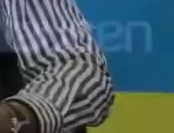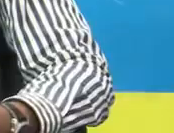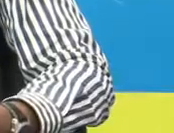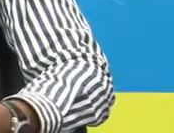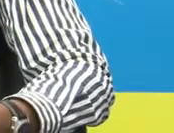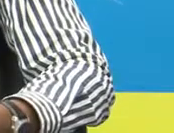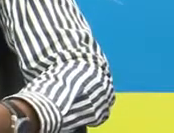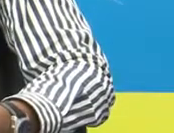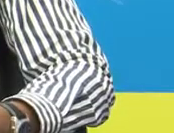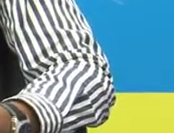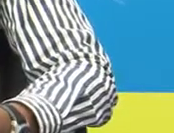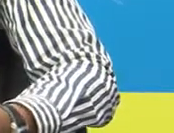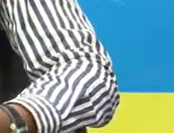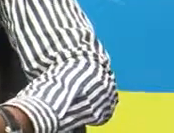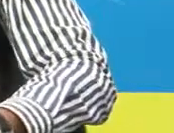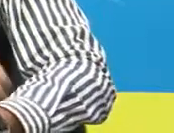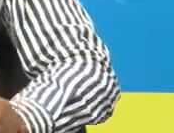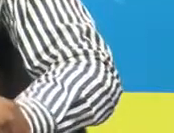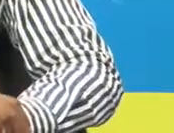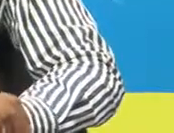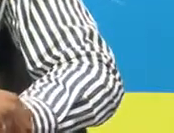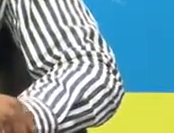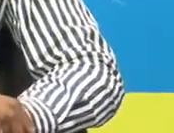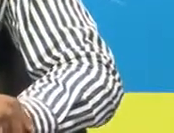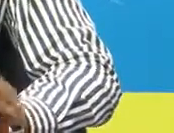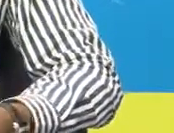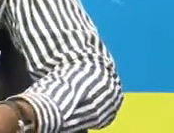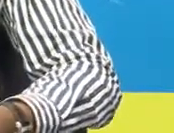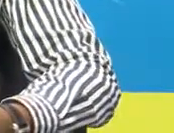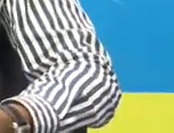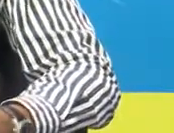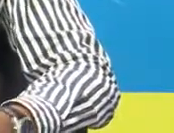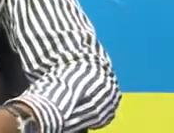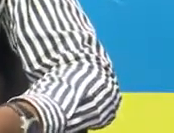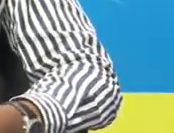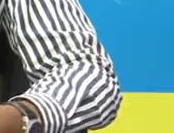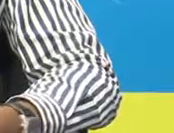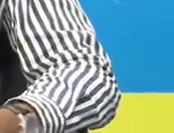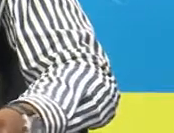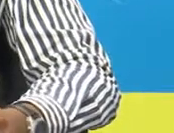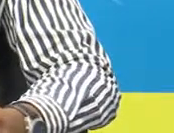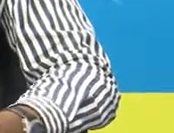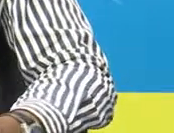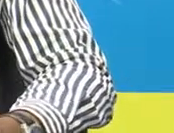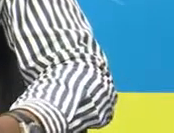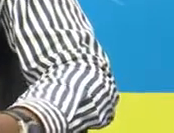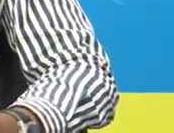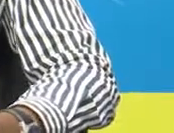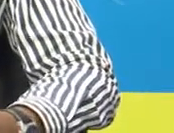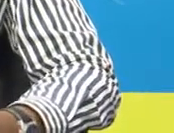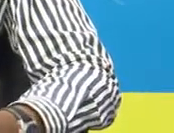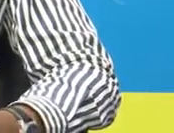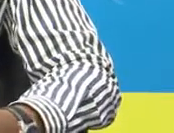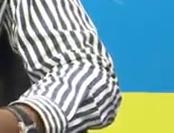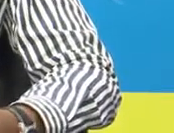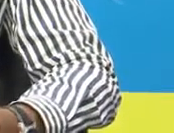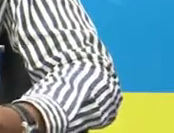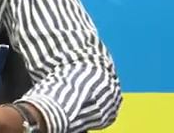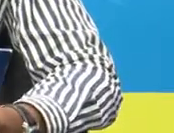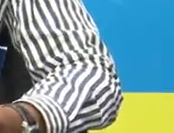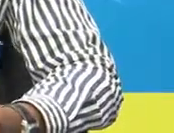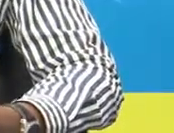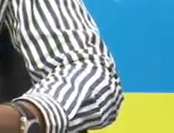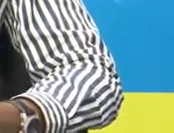pero eso en su gustado programa prevenir el saludo a través de la frecuencia del canal 98 el canal parlamentario al canal de la asamblea nacional